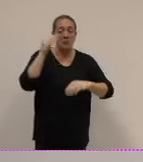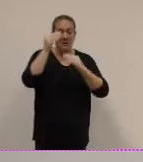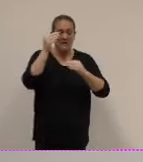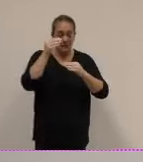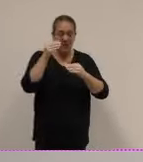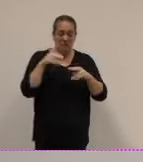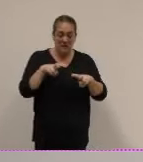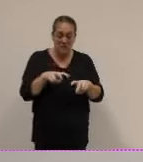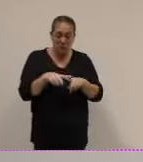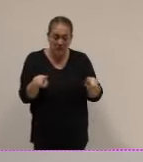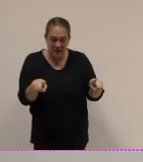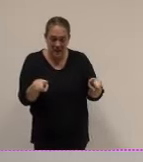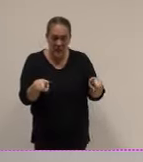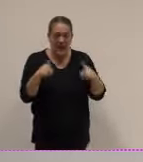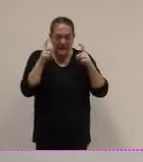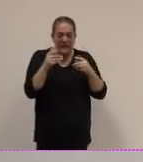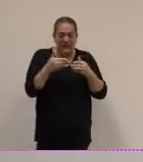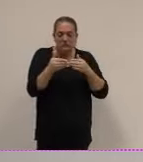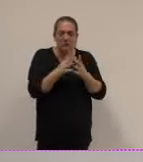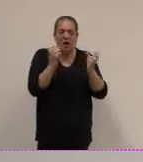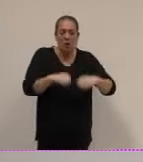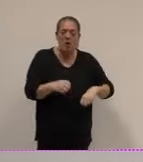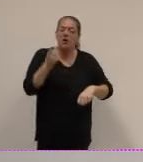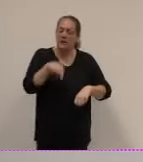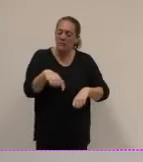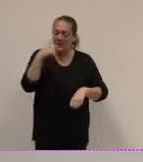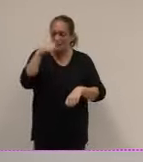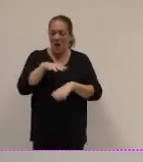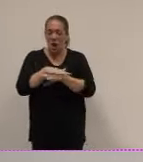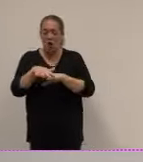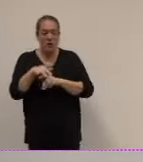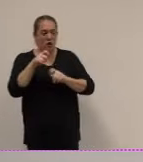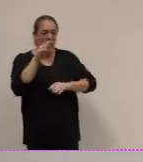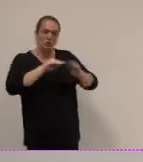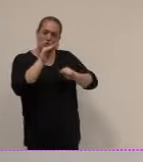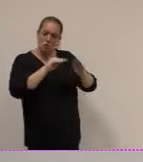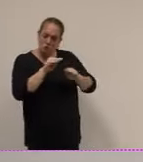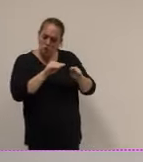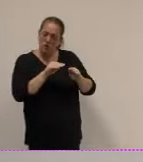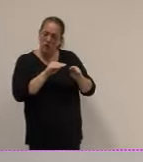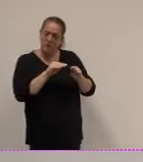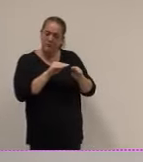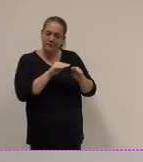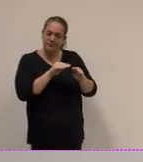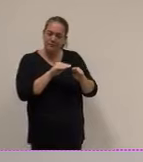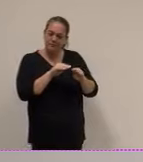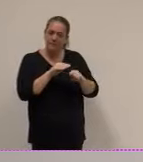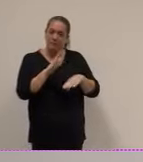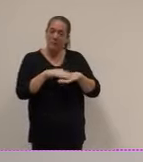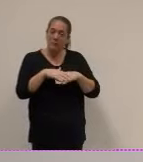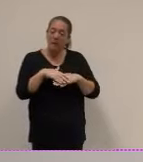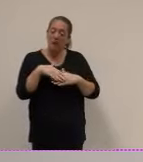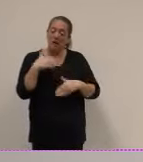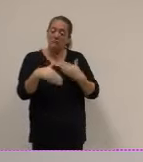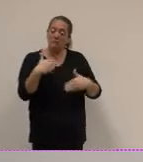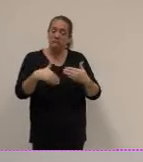diferente. También sé lo que es aportar soluciones desde el gobierno, llevando adelante y